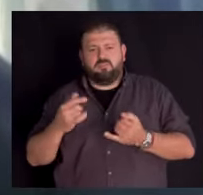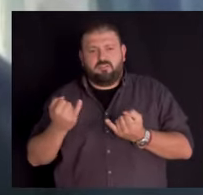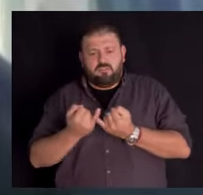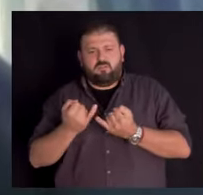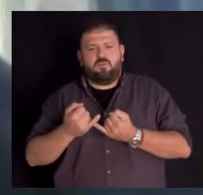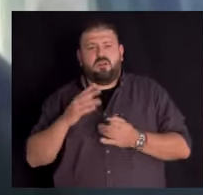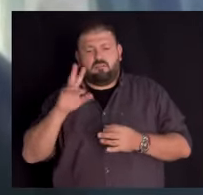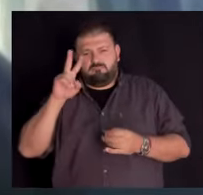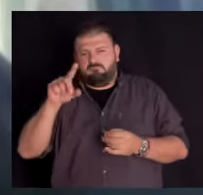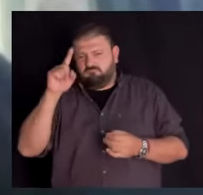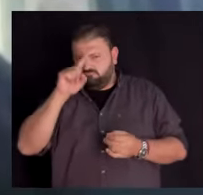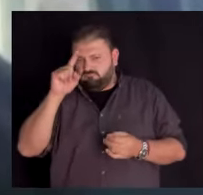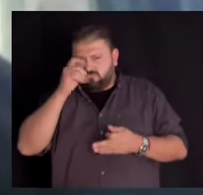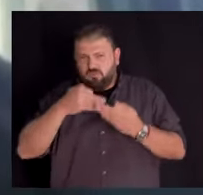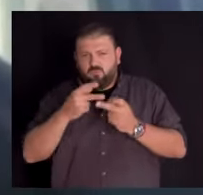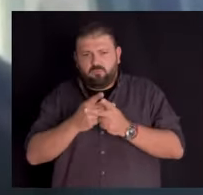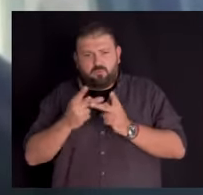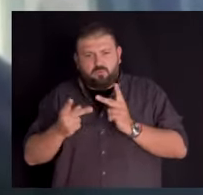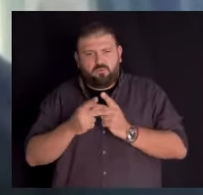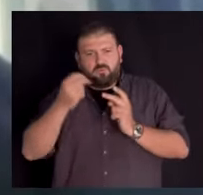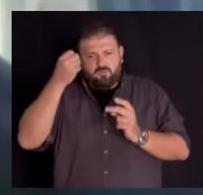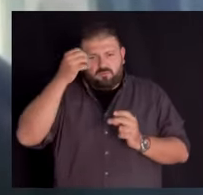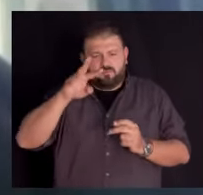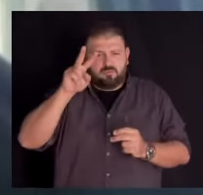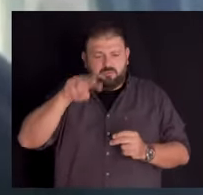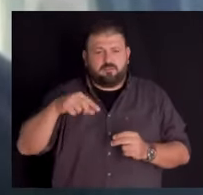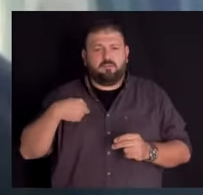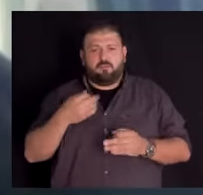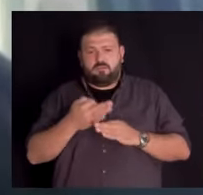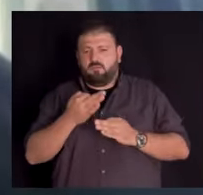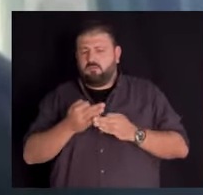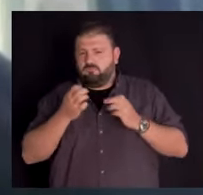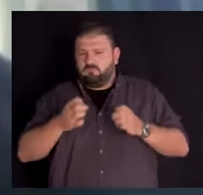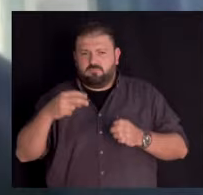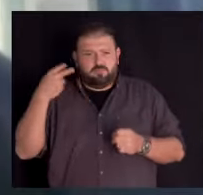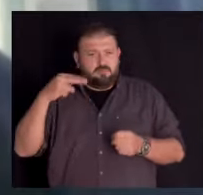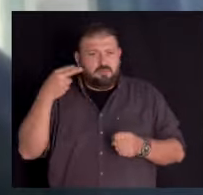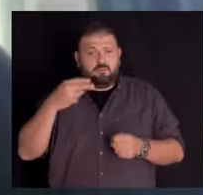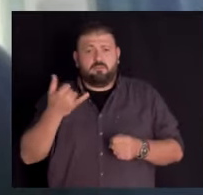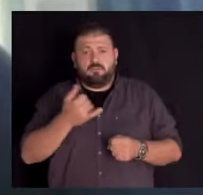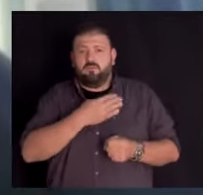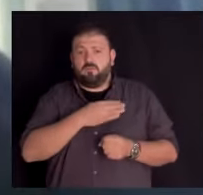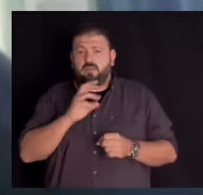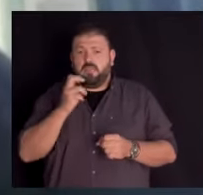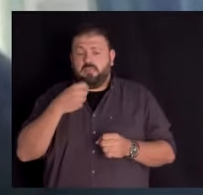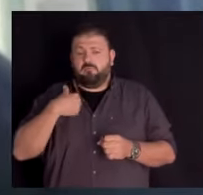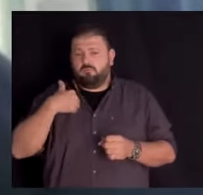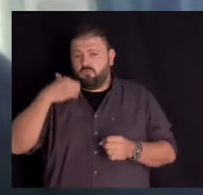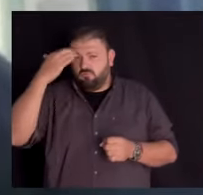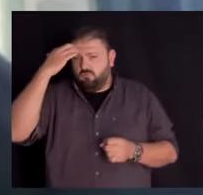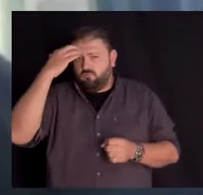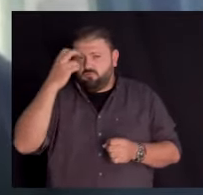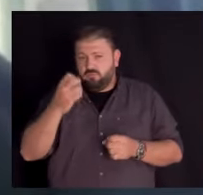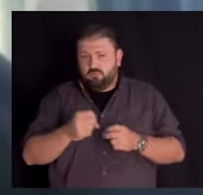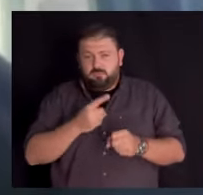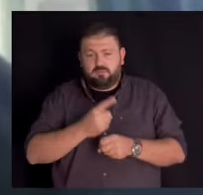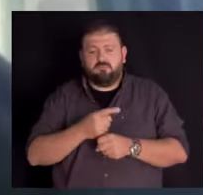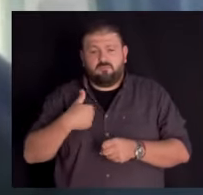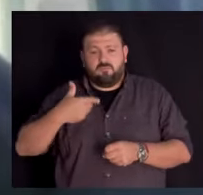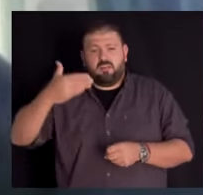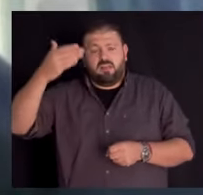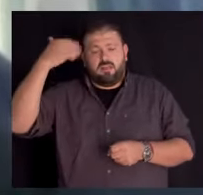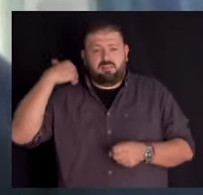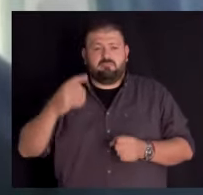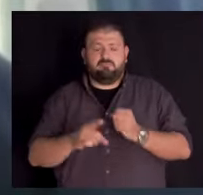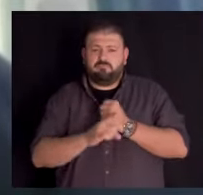productos OmniLife, ¿sí? Radico en el puerto de Veracruz. Y bueno, conozco esta oportunidad. Yo padecí mucho gastritis,